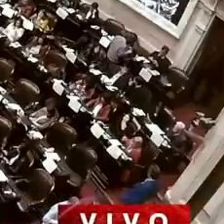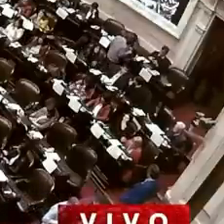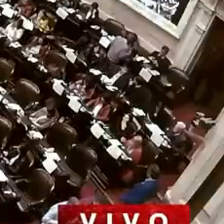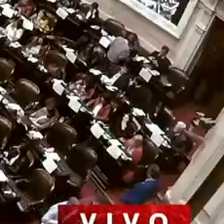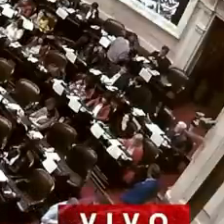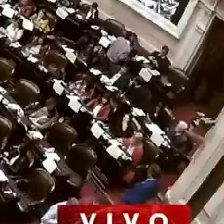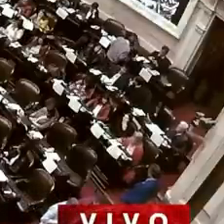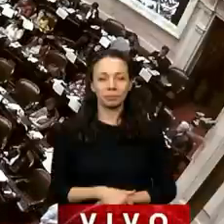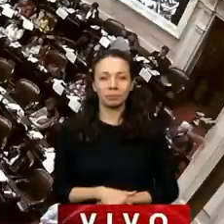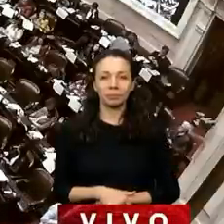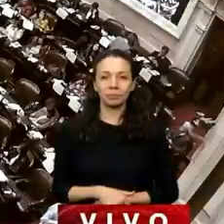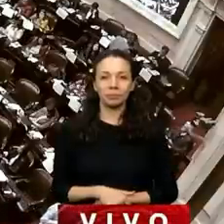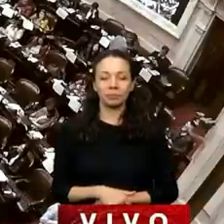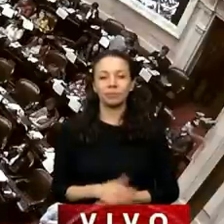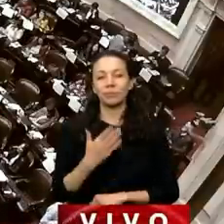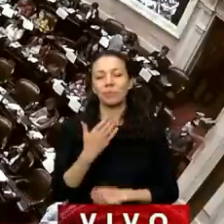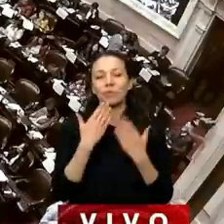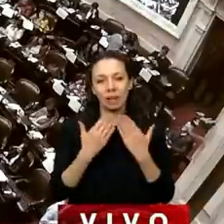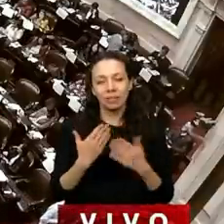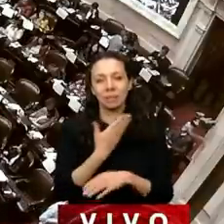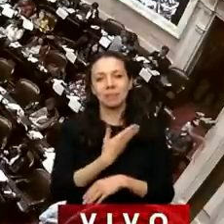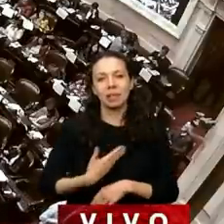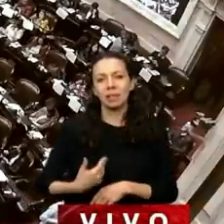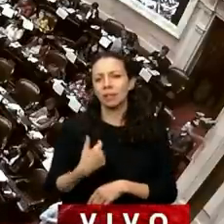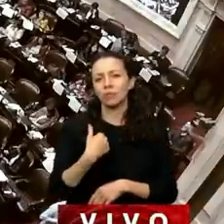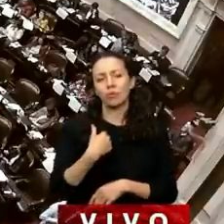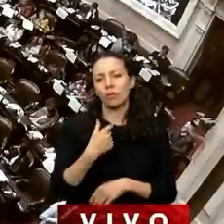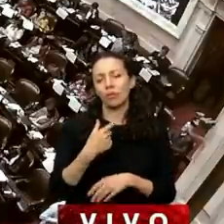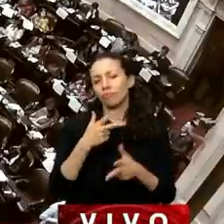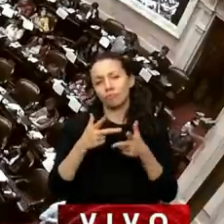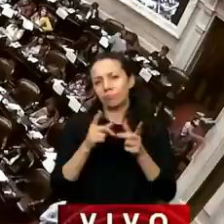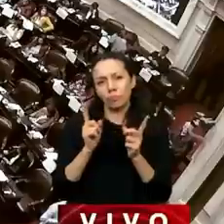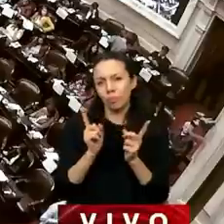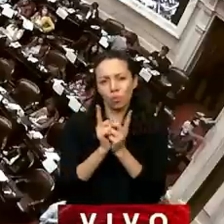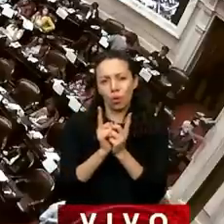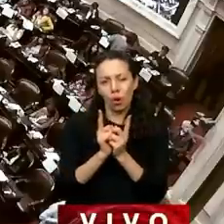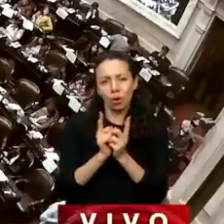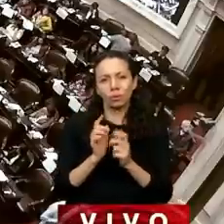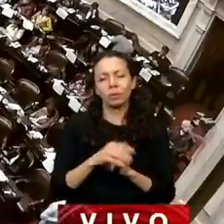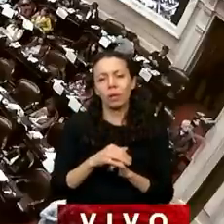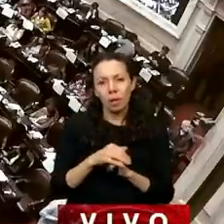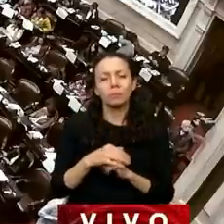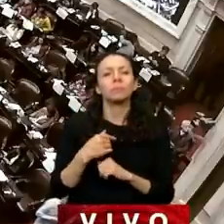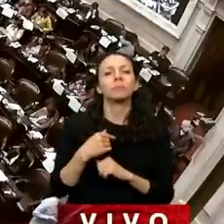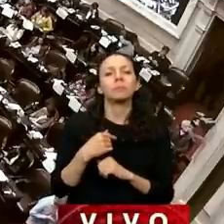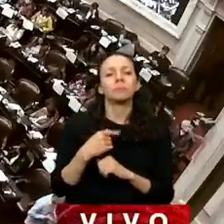Gracias, señora Presidenta. Bueno, voy a ser muy cortita en mi alocución. Coincido